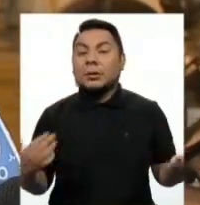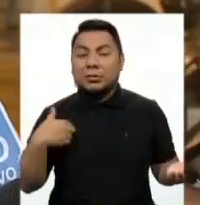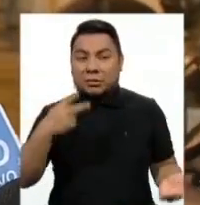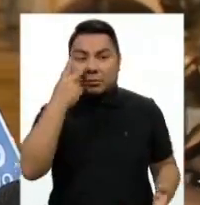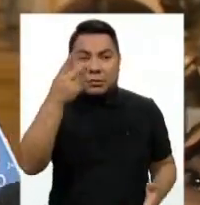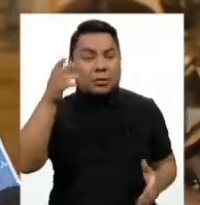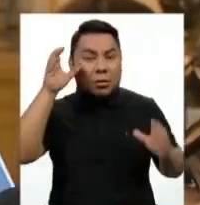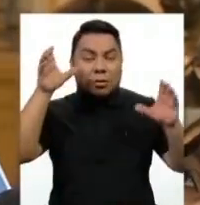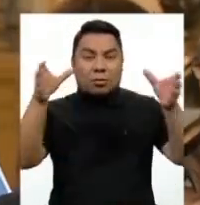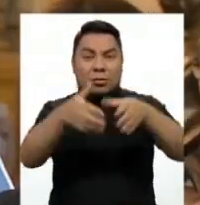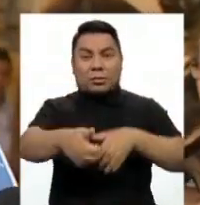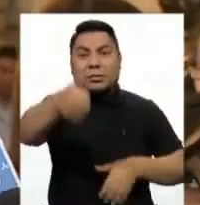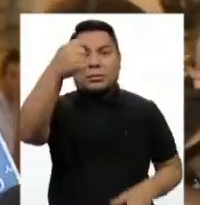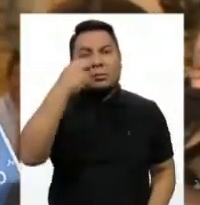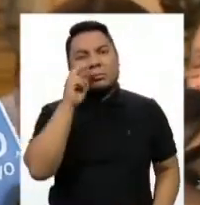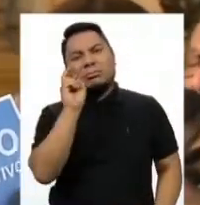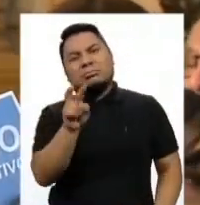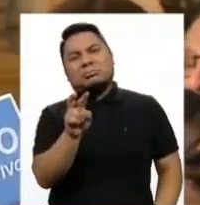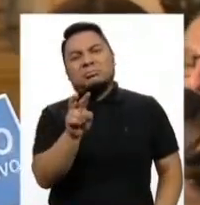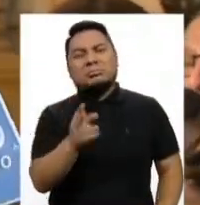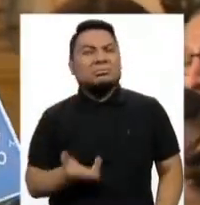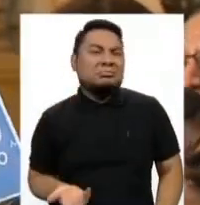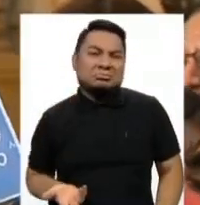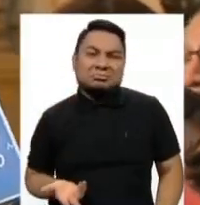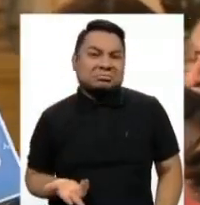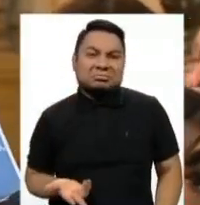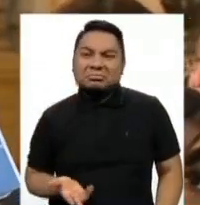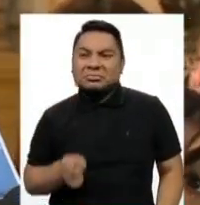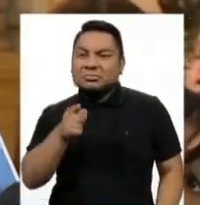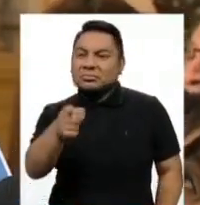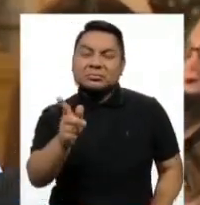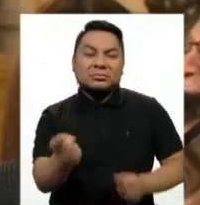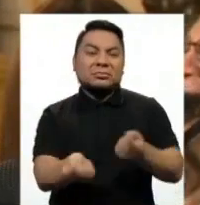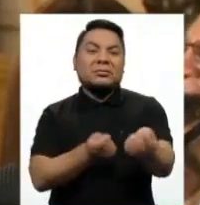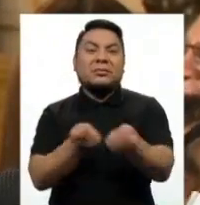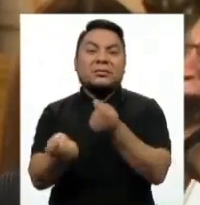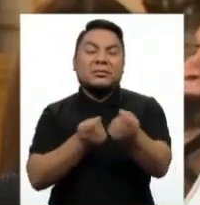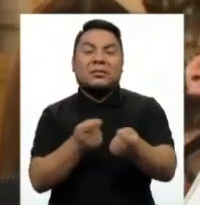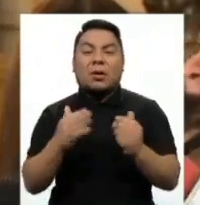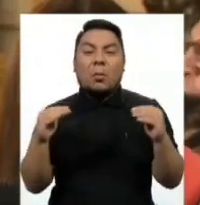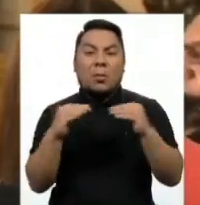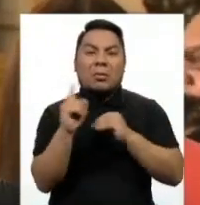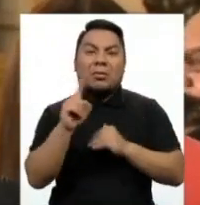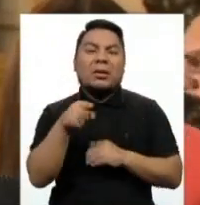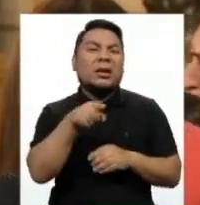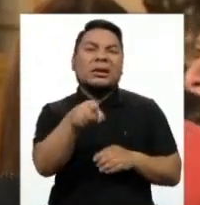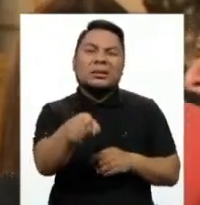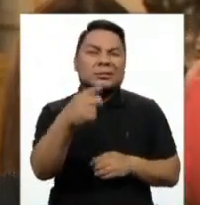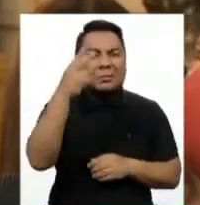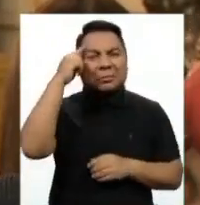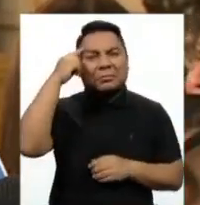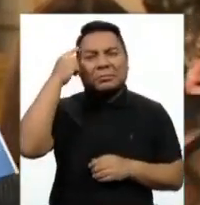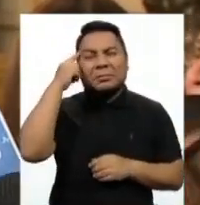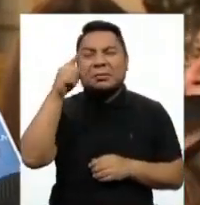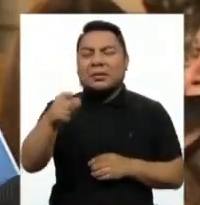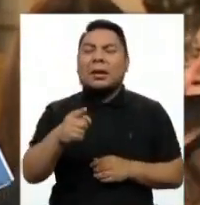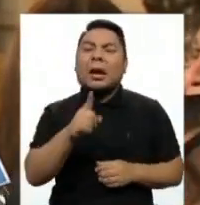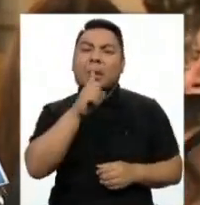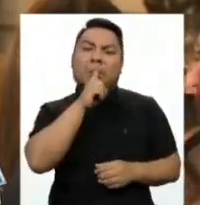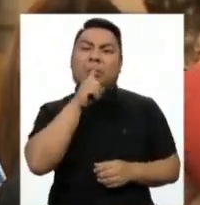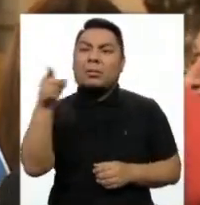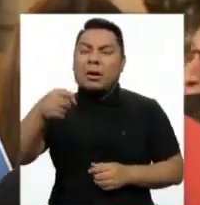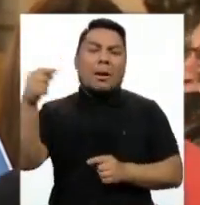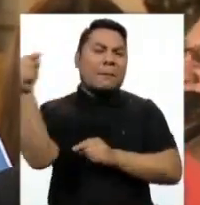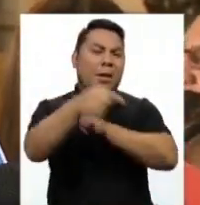Parlamento prácticamente creo que nunca, y he estado buscando antecedentes en los que ocurra que el presidente del